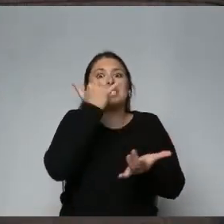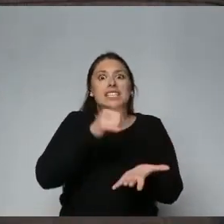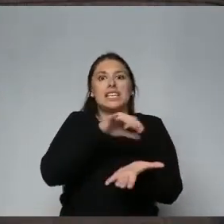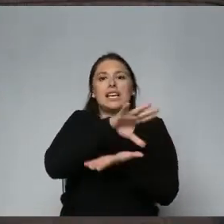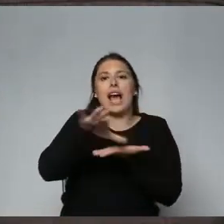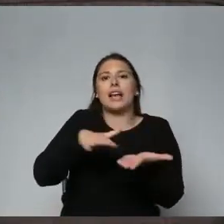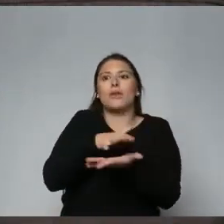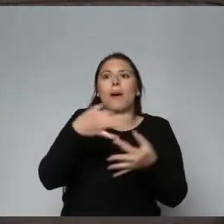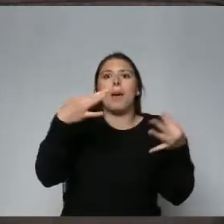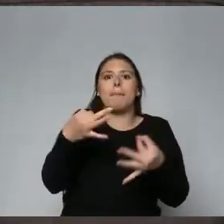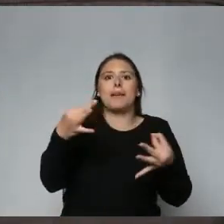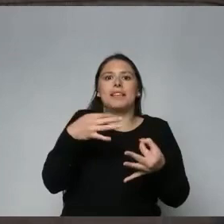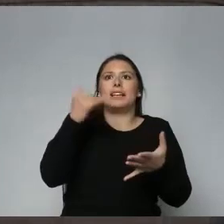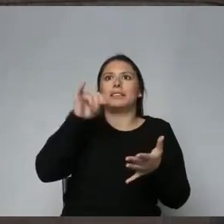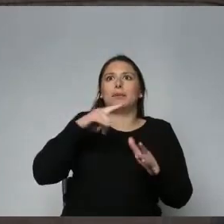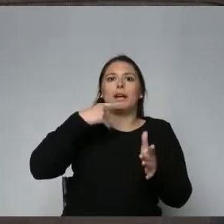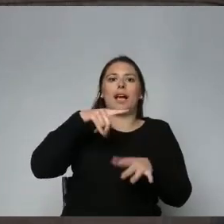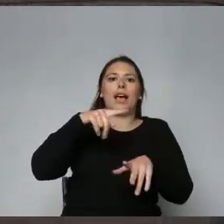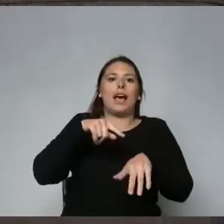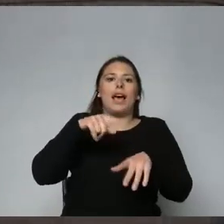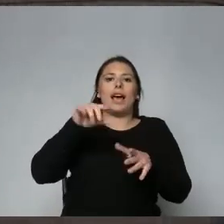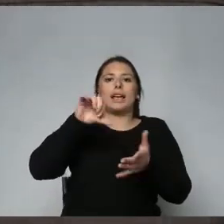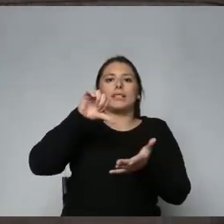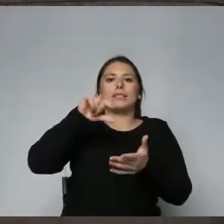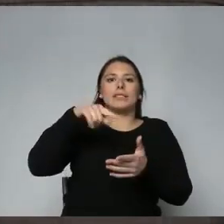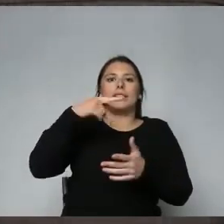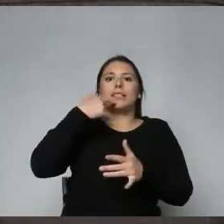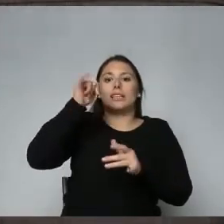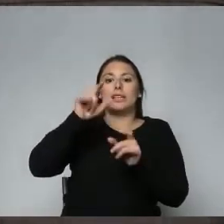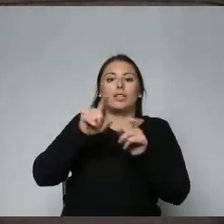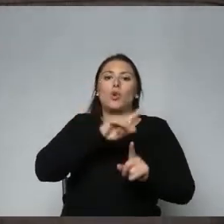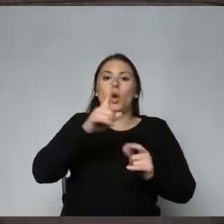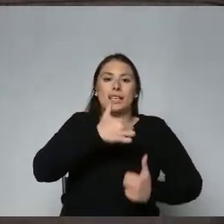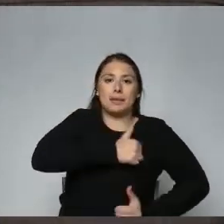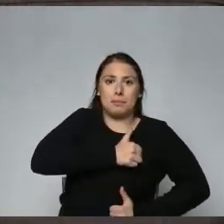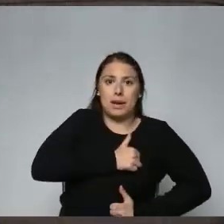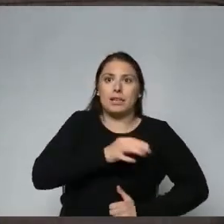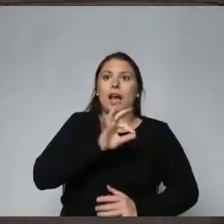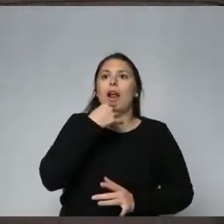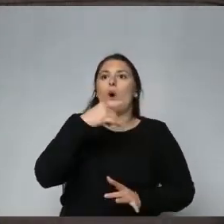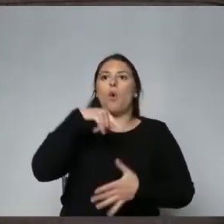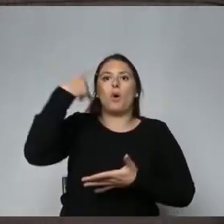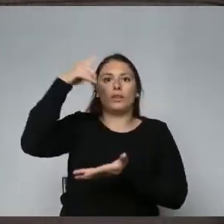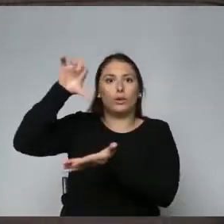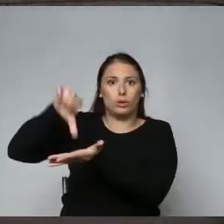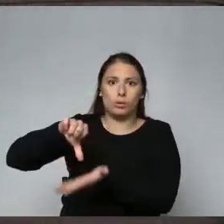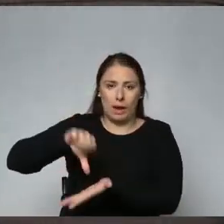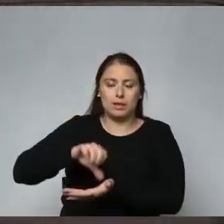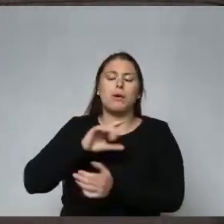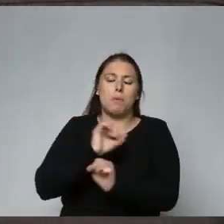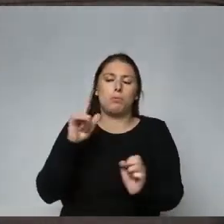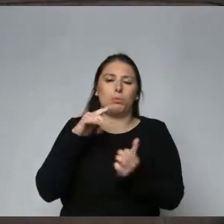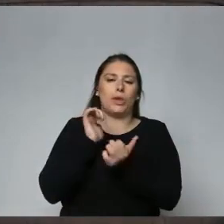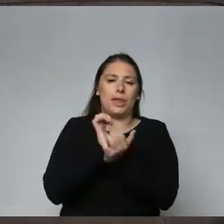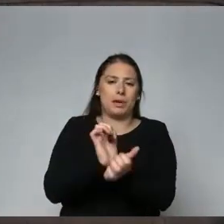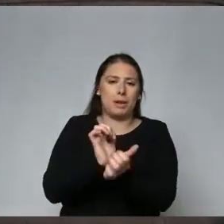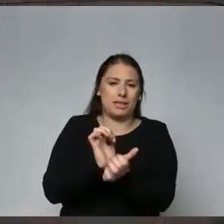que no comprendía civiles, hechos ocurridos fuera del país y